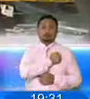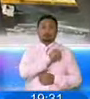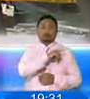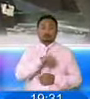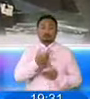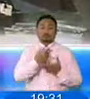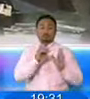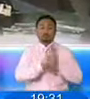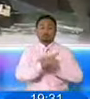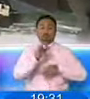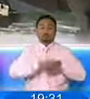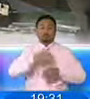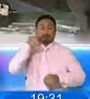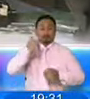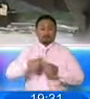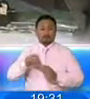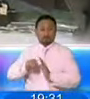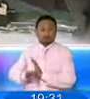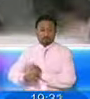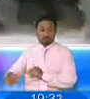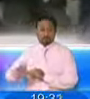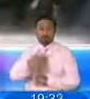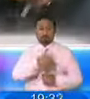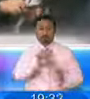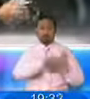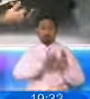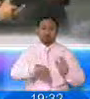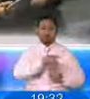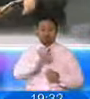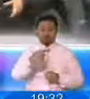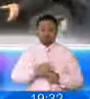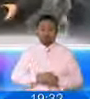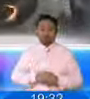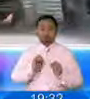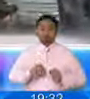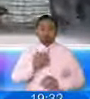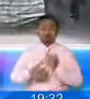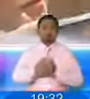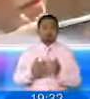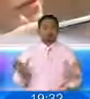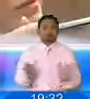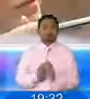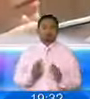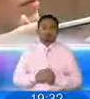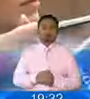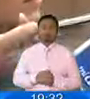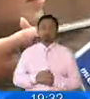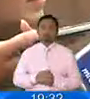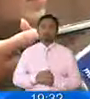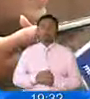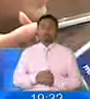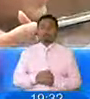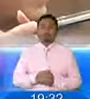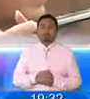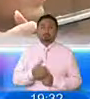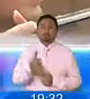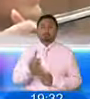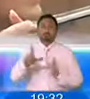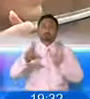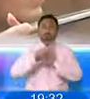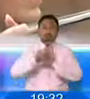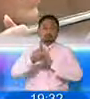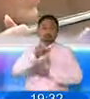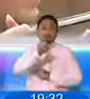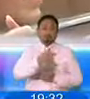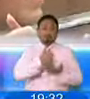acusado por acumulación indebida de gas, su representante legal dijo que se acogería al proceso abreviado. Porque es la manera de que la propia ley le beneficie a